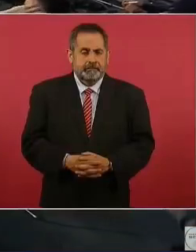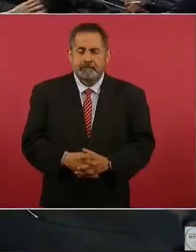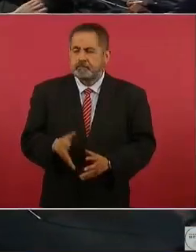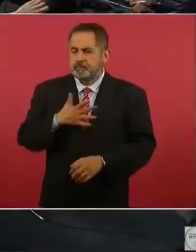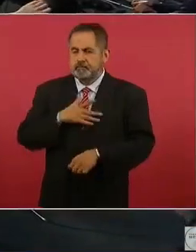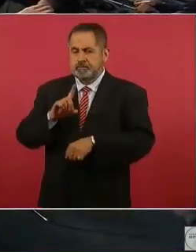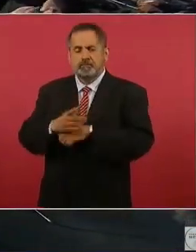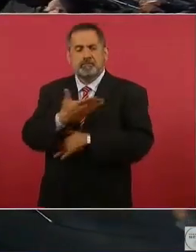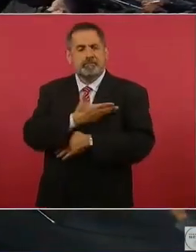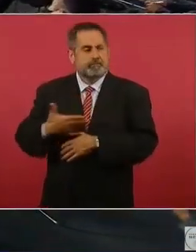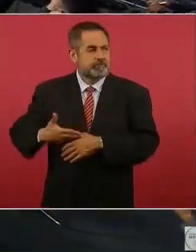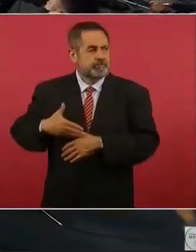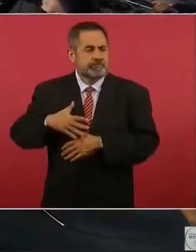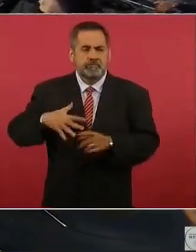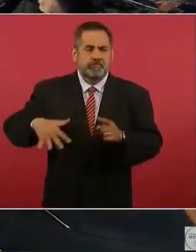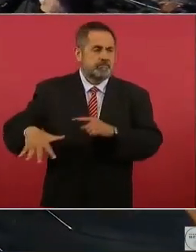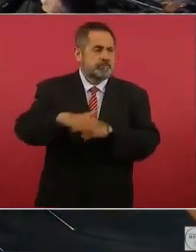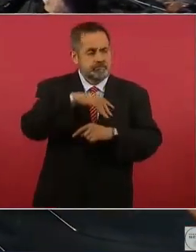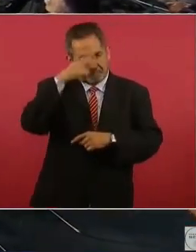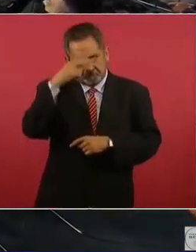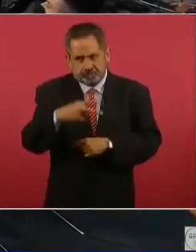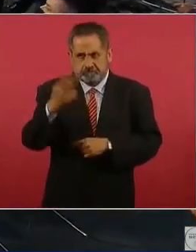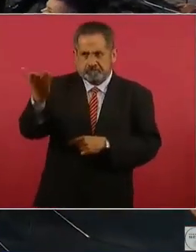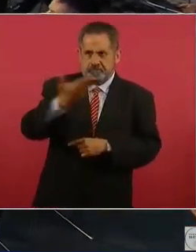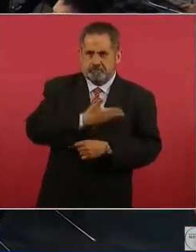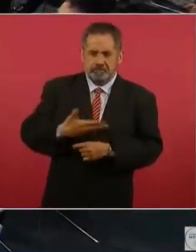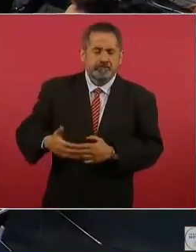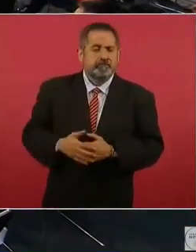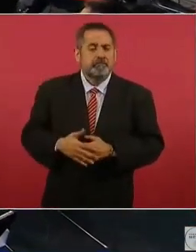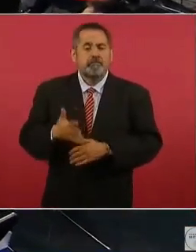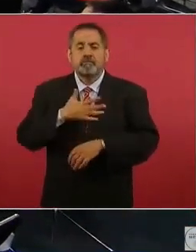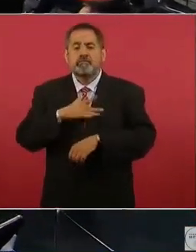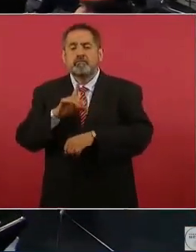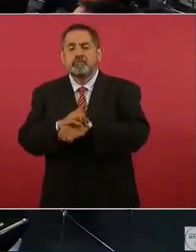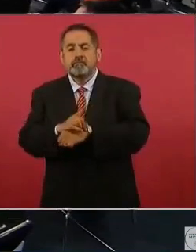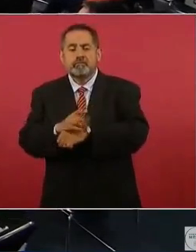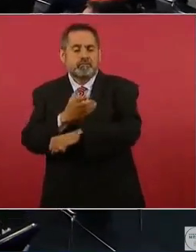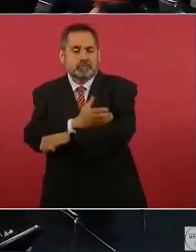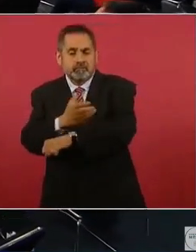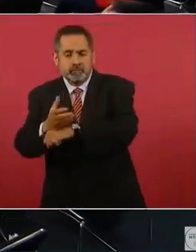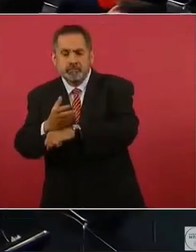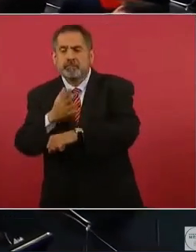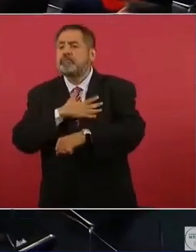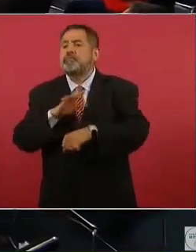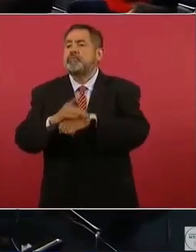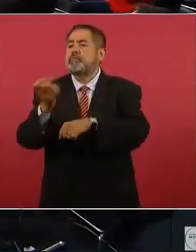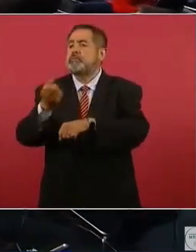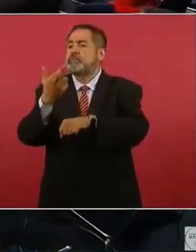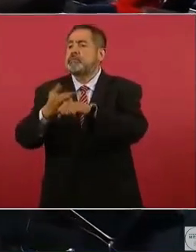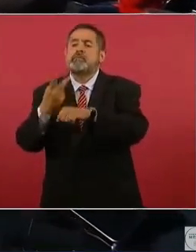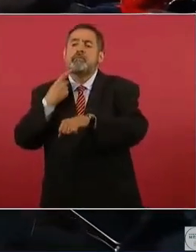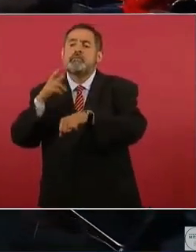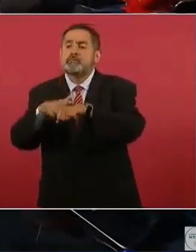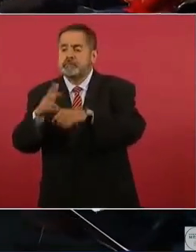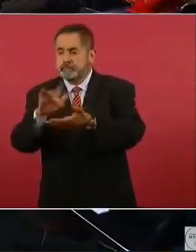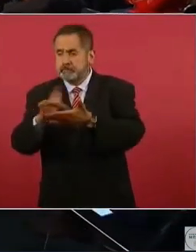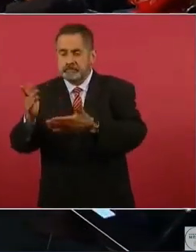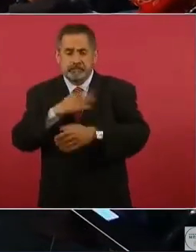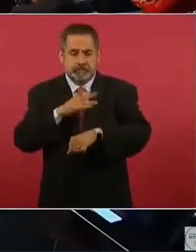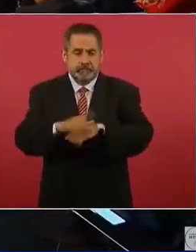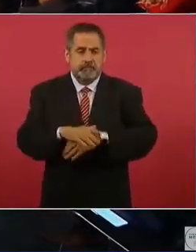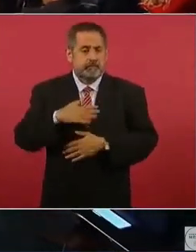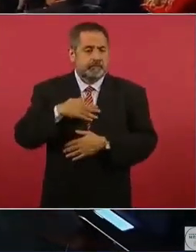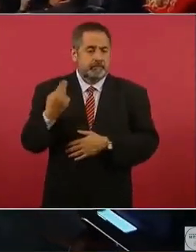Buenos días, presidente de todos los mexicanos, buenos días a los colegas, buenos días a la secretaria y al procurador. Soy Carlos Pozos, reportero